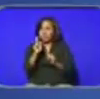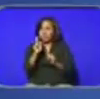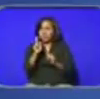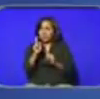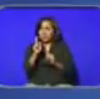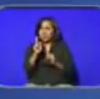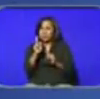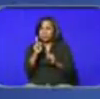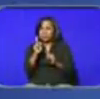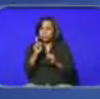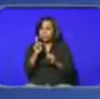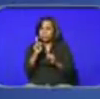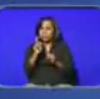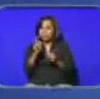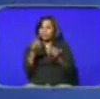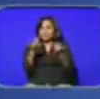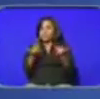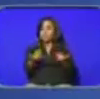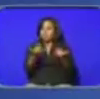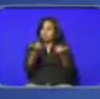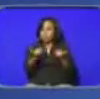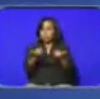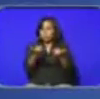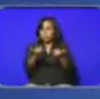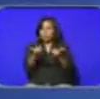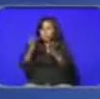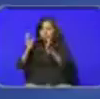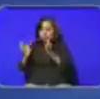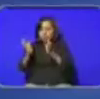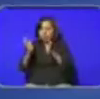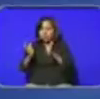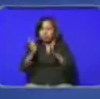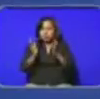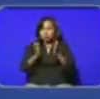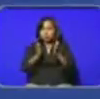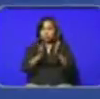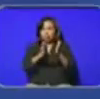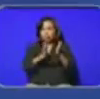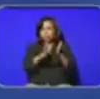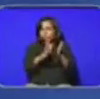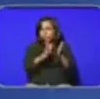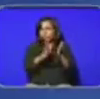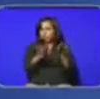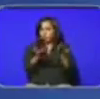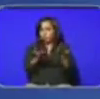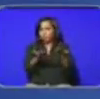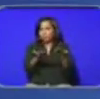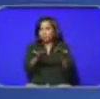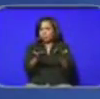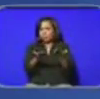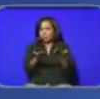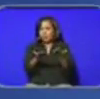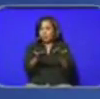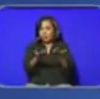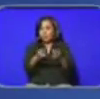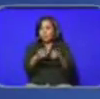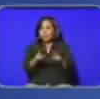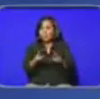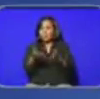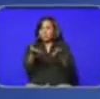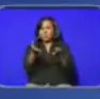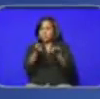cultura, tiene que ser parte de todo un proceso y por eso nosotros hablamos de la cultura del ICE. Pero lo que sí queremos es que de